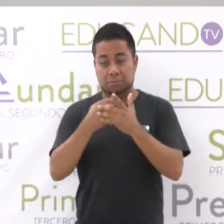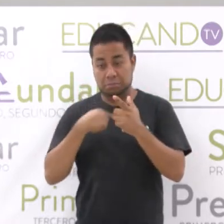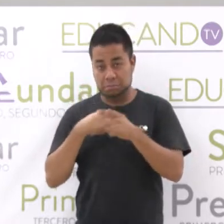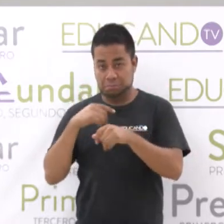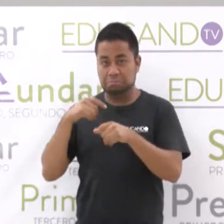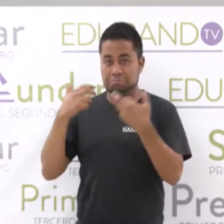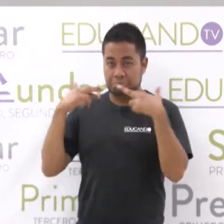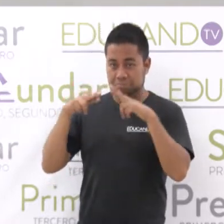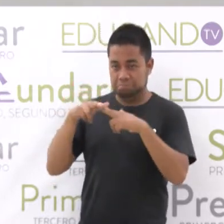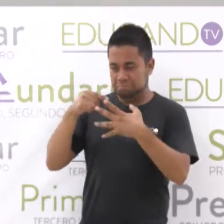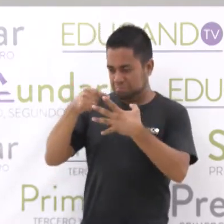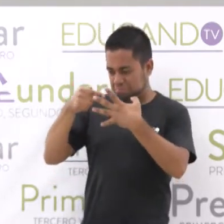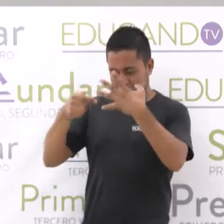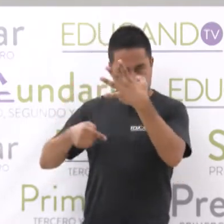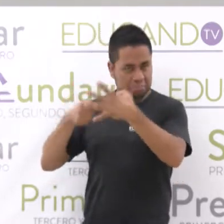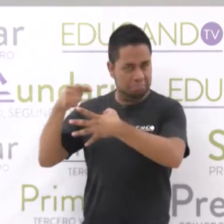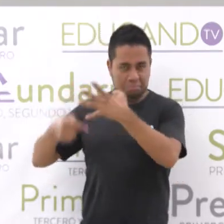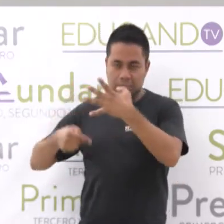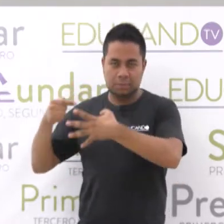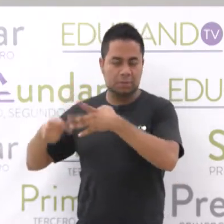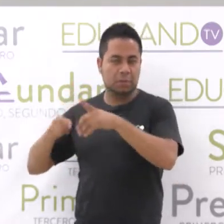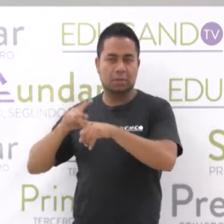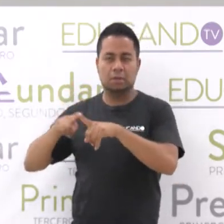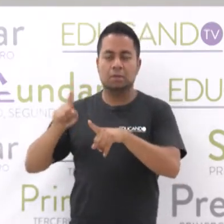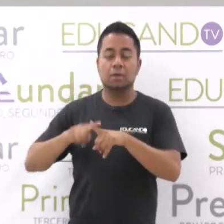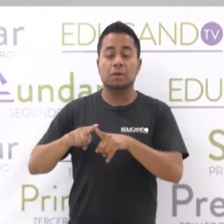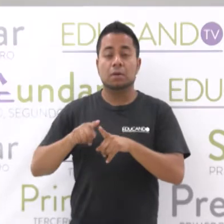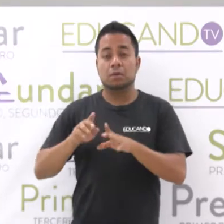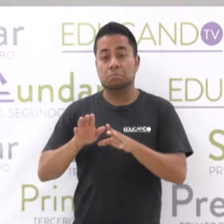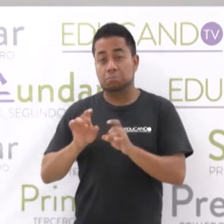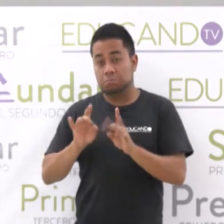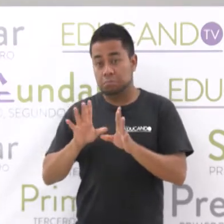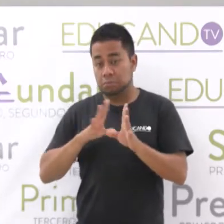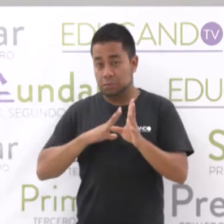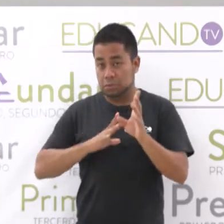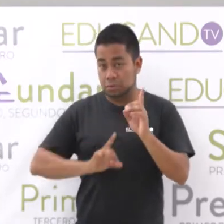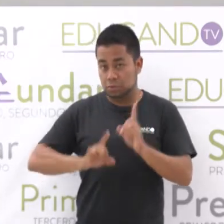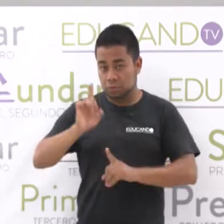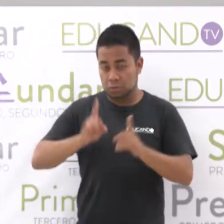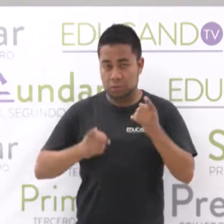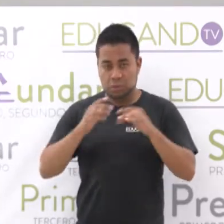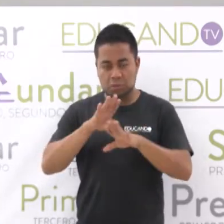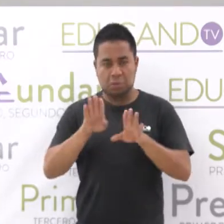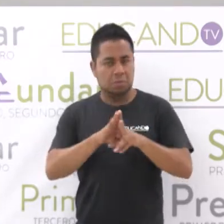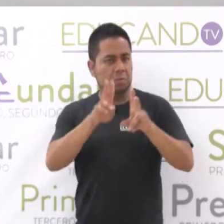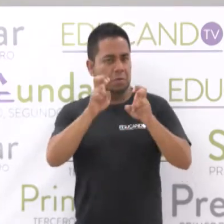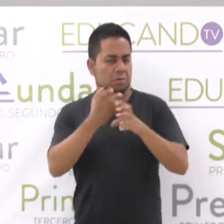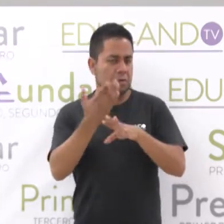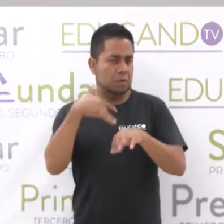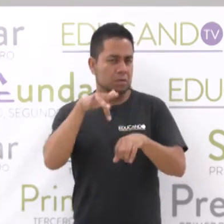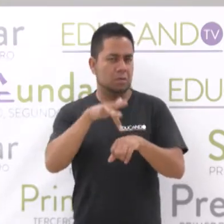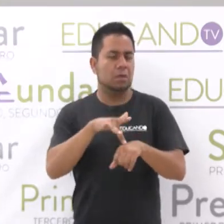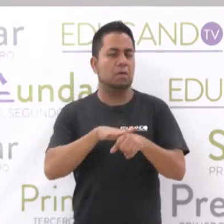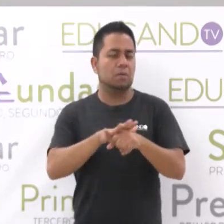compañeras, por si les quedó alguna duda acerca del tema